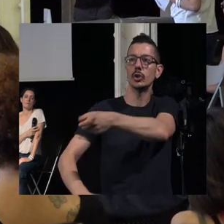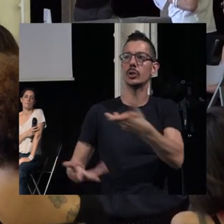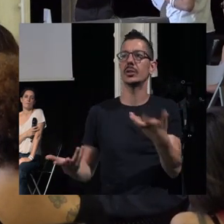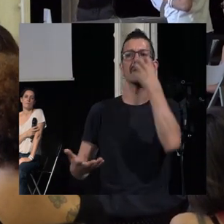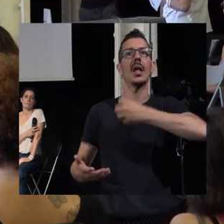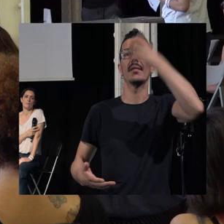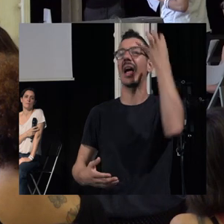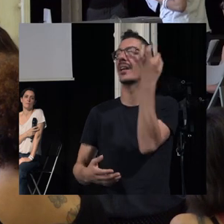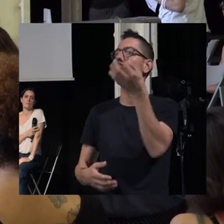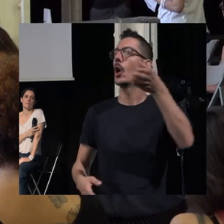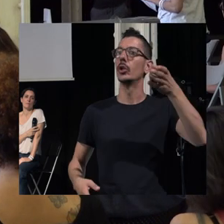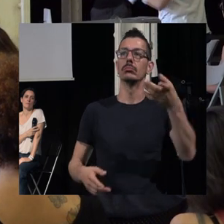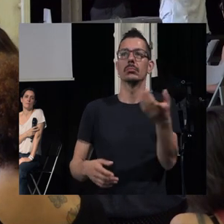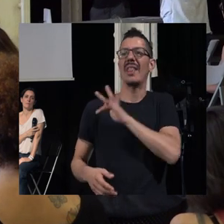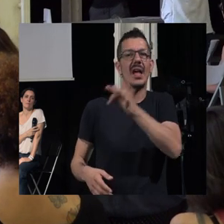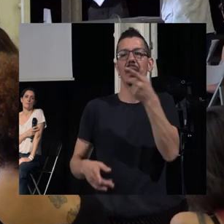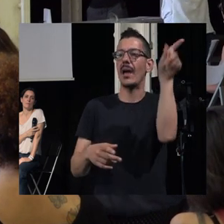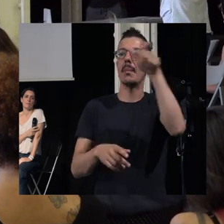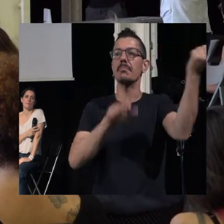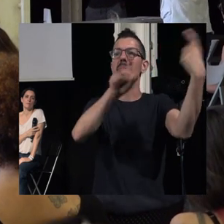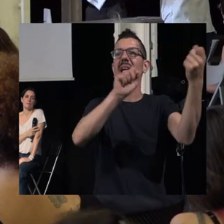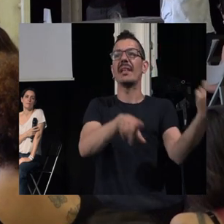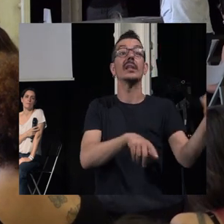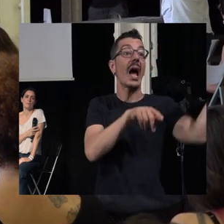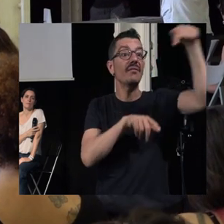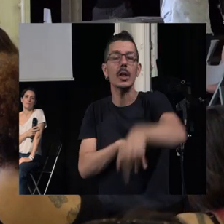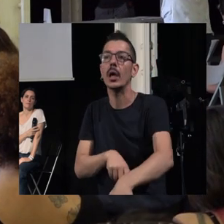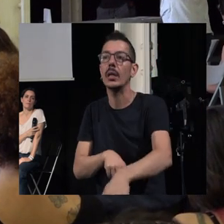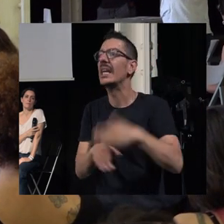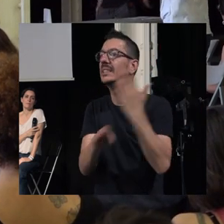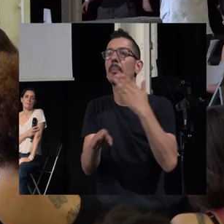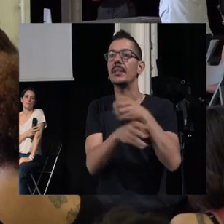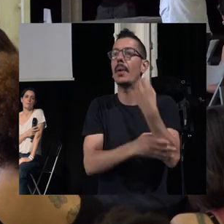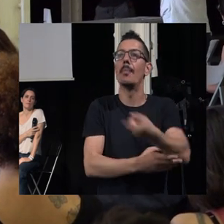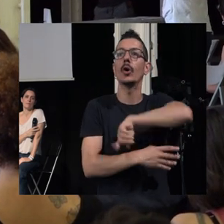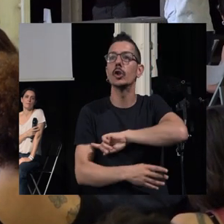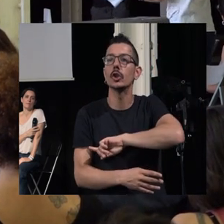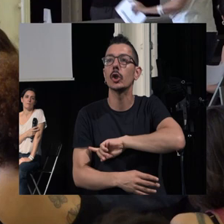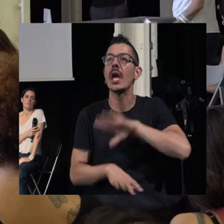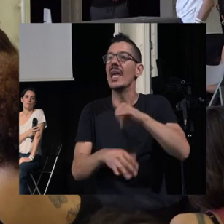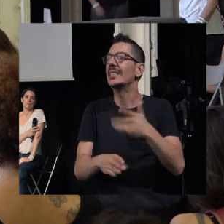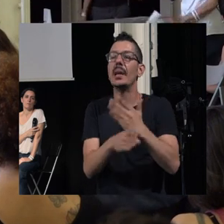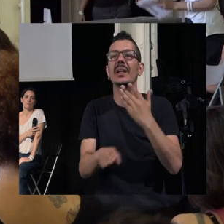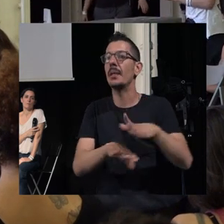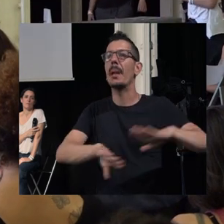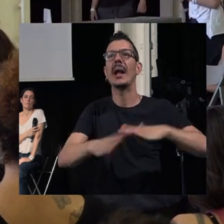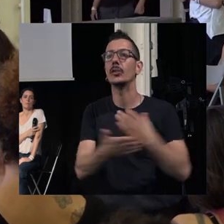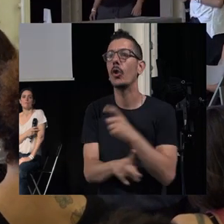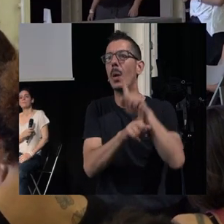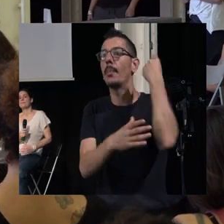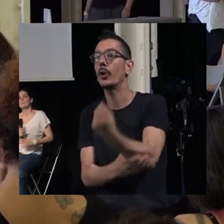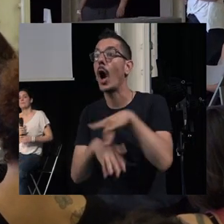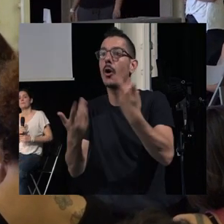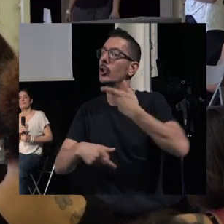se lo debemos a las migrantes que están aquí con nosotras en todo, por todo y para todo.